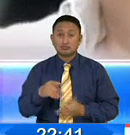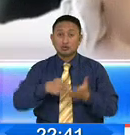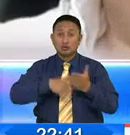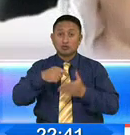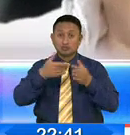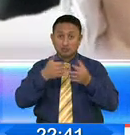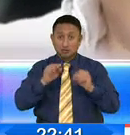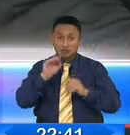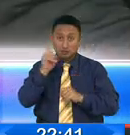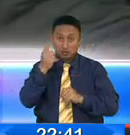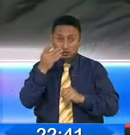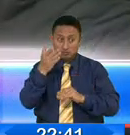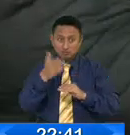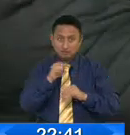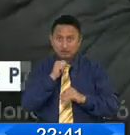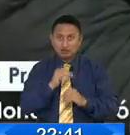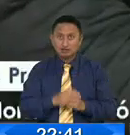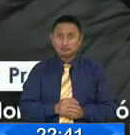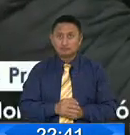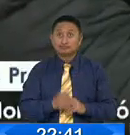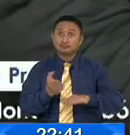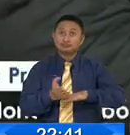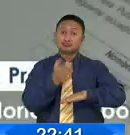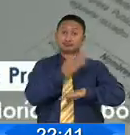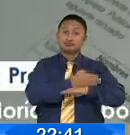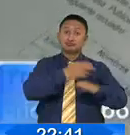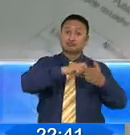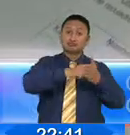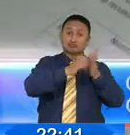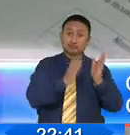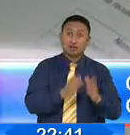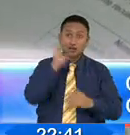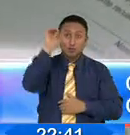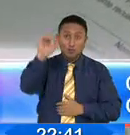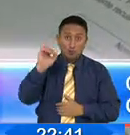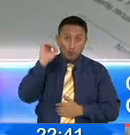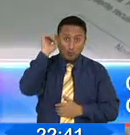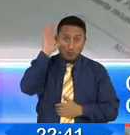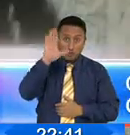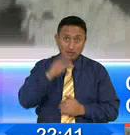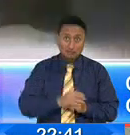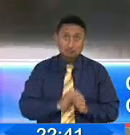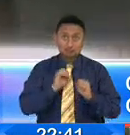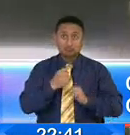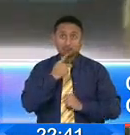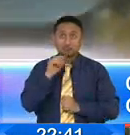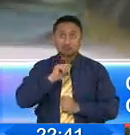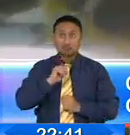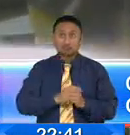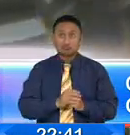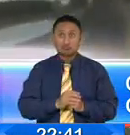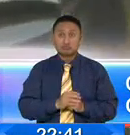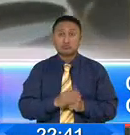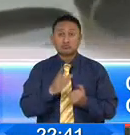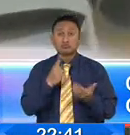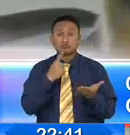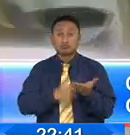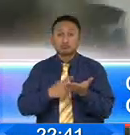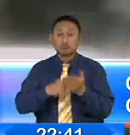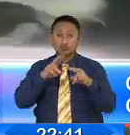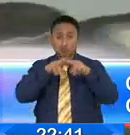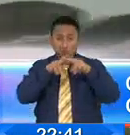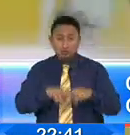fase no está terminada. Hace algunos días la Contraloría publicó un video en su red social enfatizando que durante la auditoría se establecieron